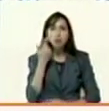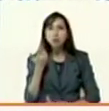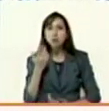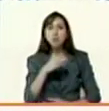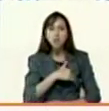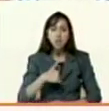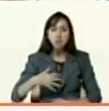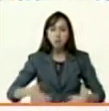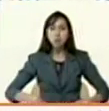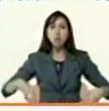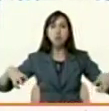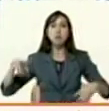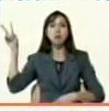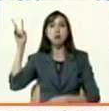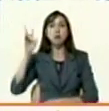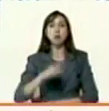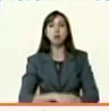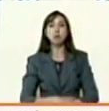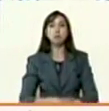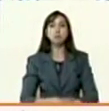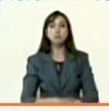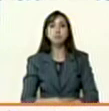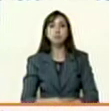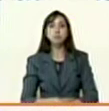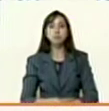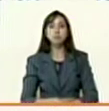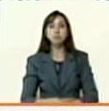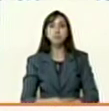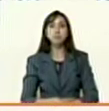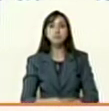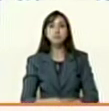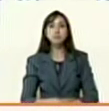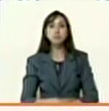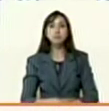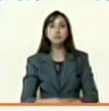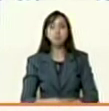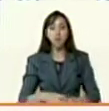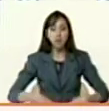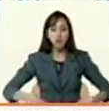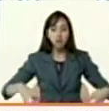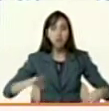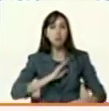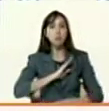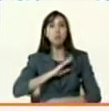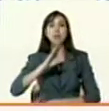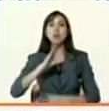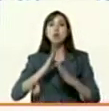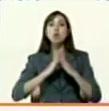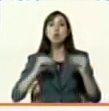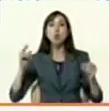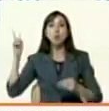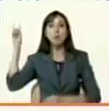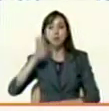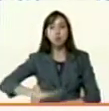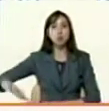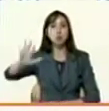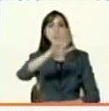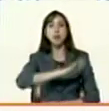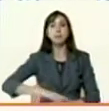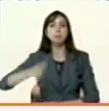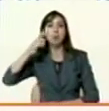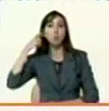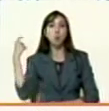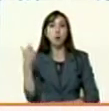venezolanos. Eso no es del gobierno, es de todos los venezolanos. Igualmente, se ha